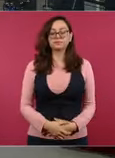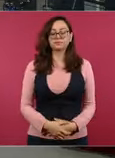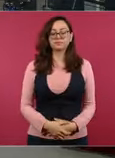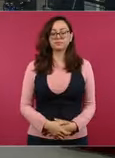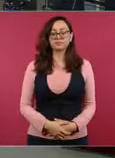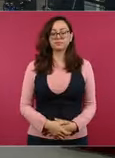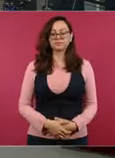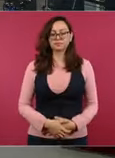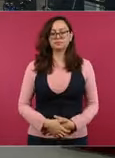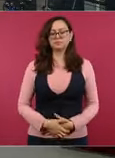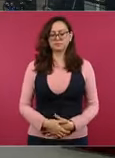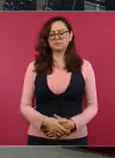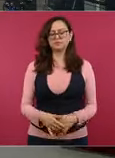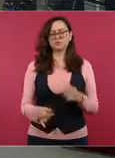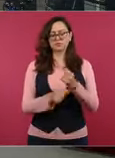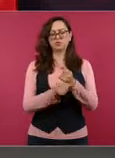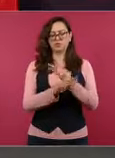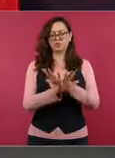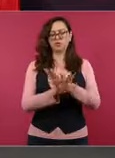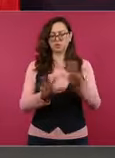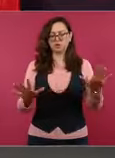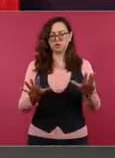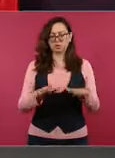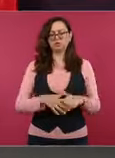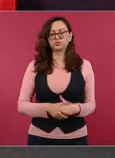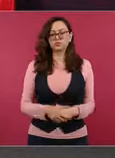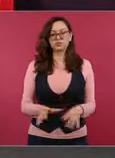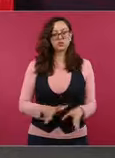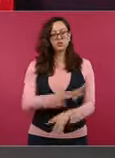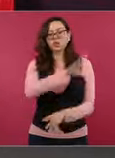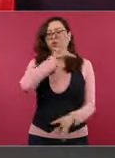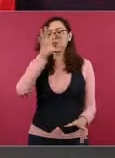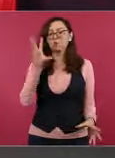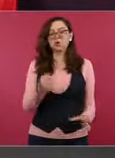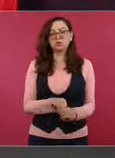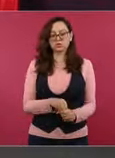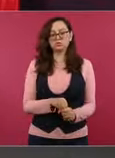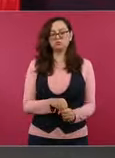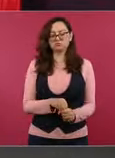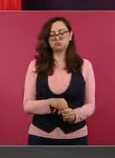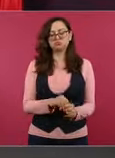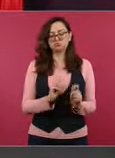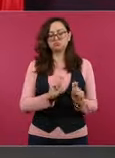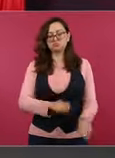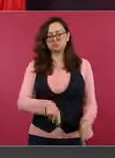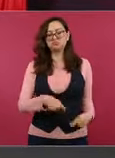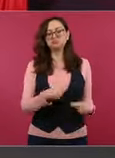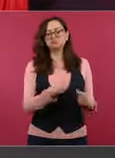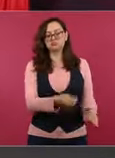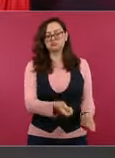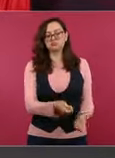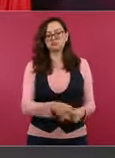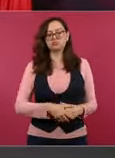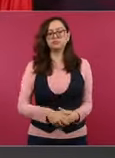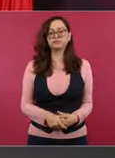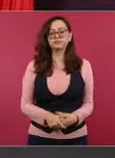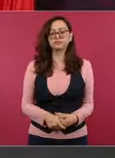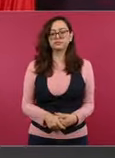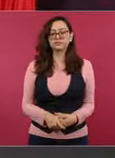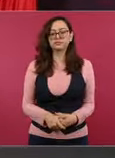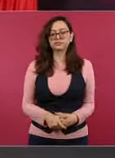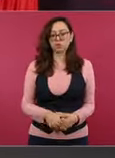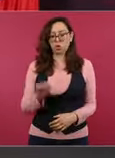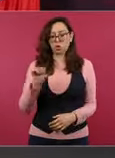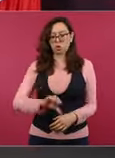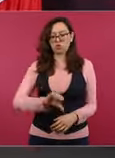Pues les van a informar sobre todo lo que se pueda en este caso. Hoy